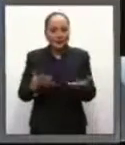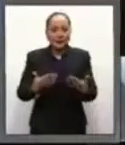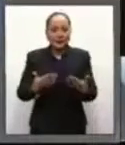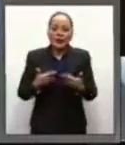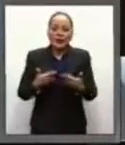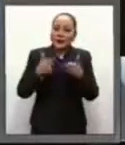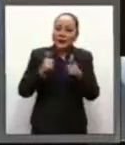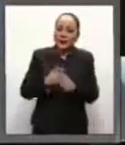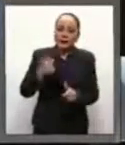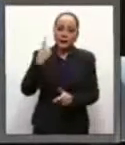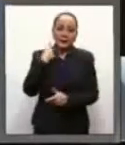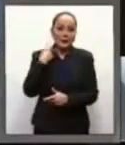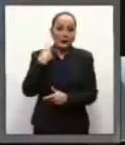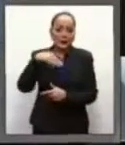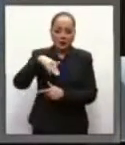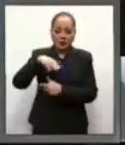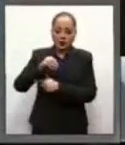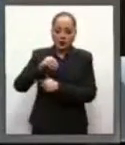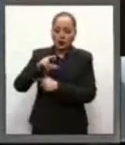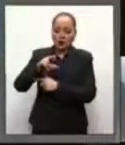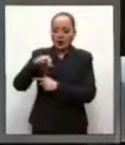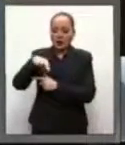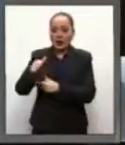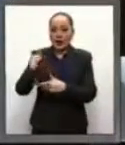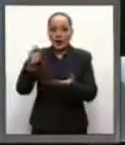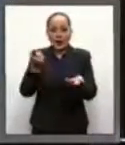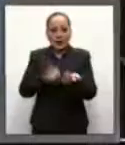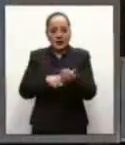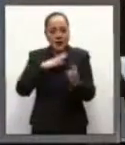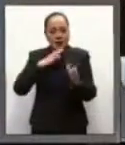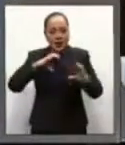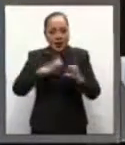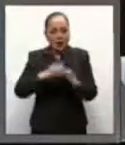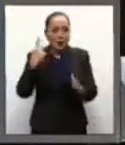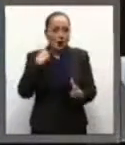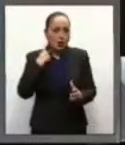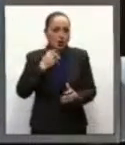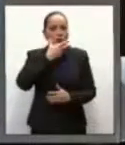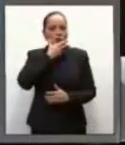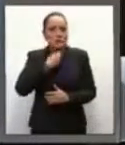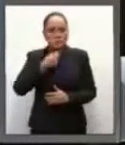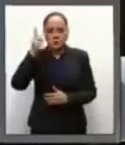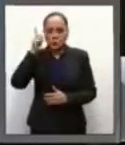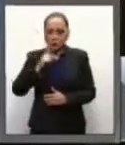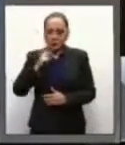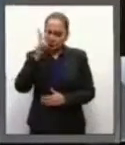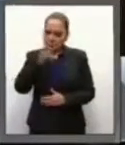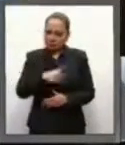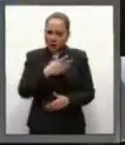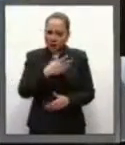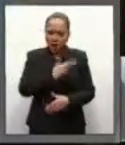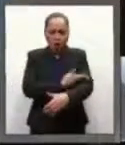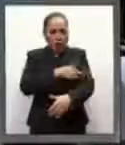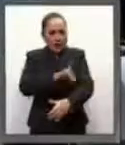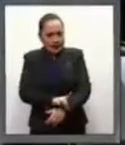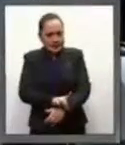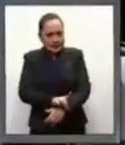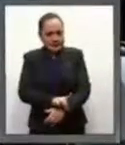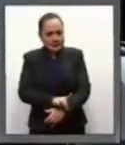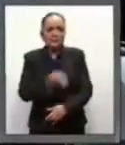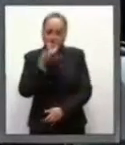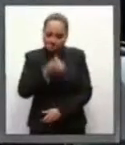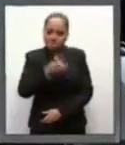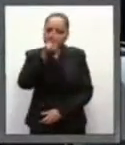único partido con políticas y políticos honestos. No solo